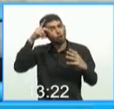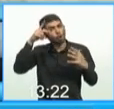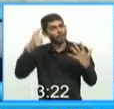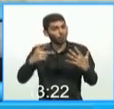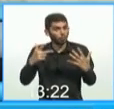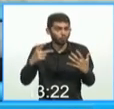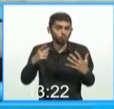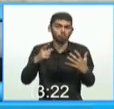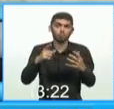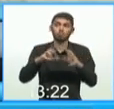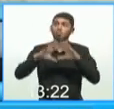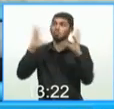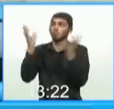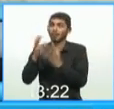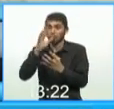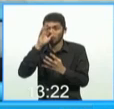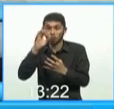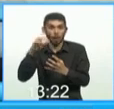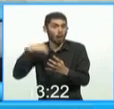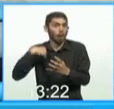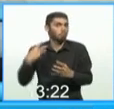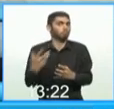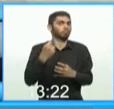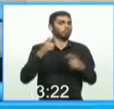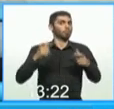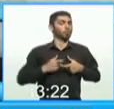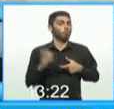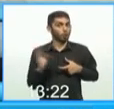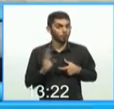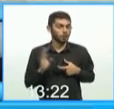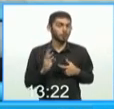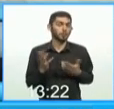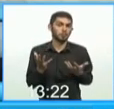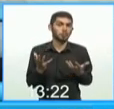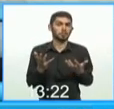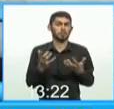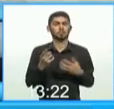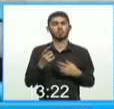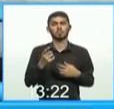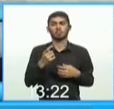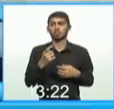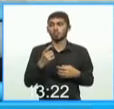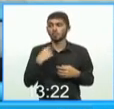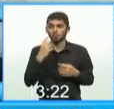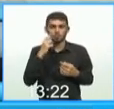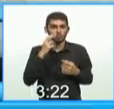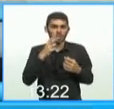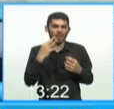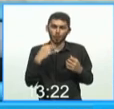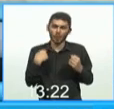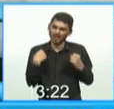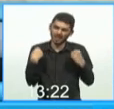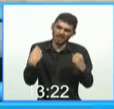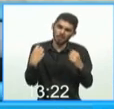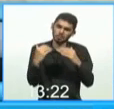puesto y se consiguió la medalla de bronce este así que nada con esa realidad nosotros tenemos que hacer como te decía el